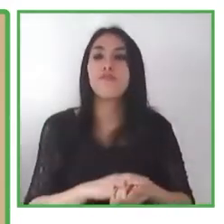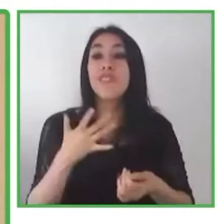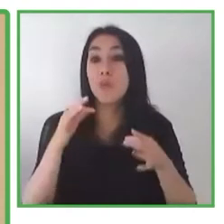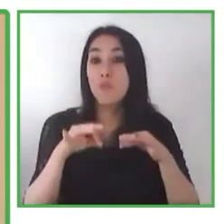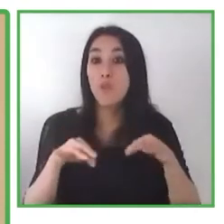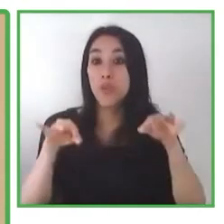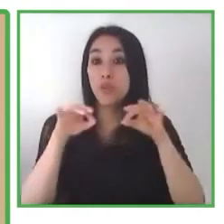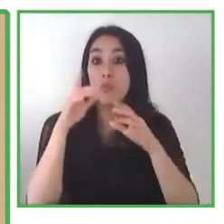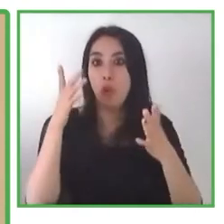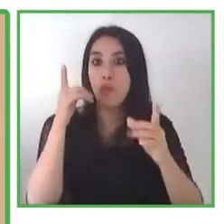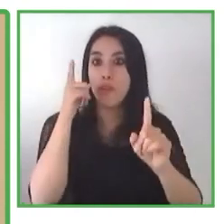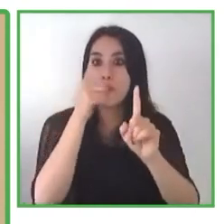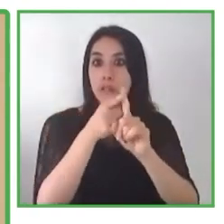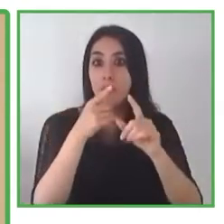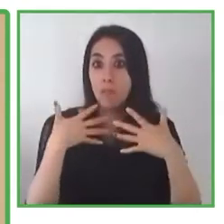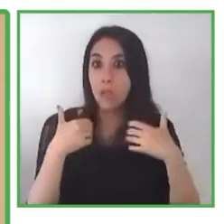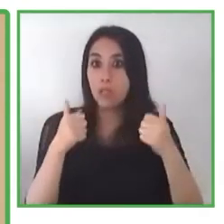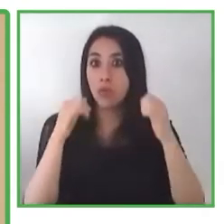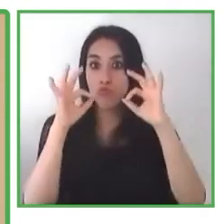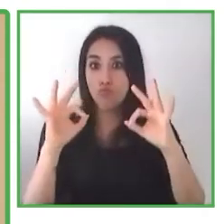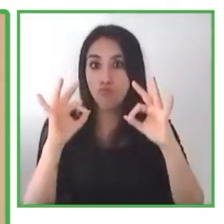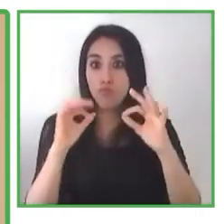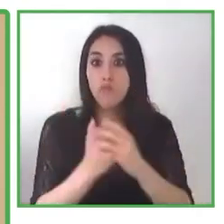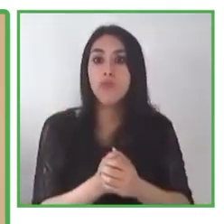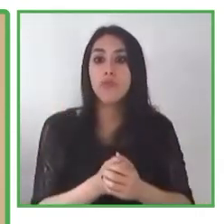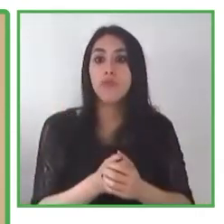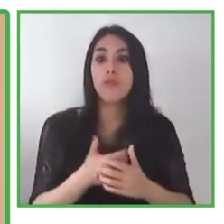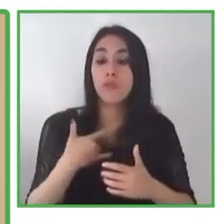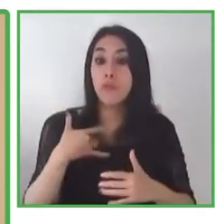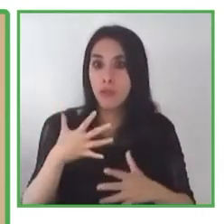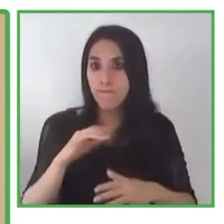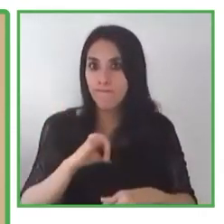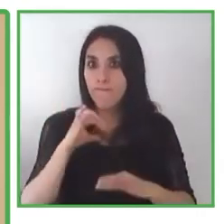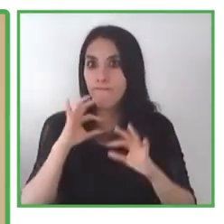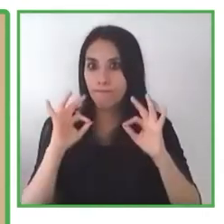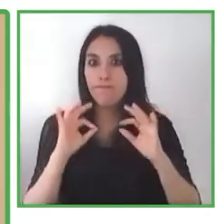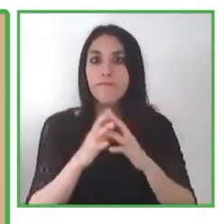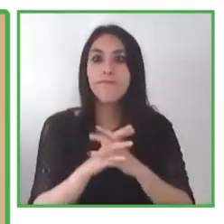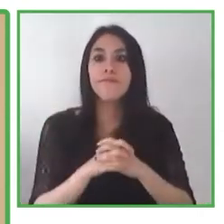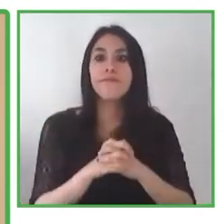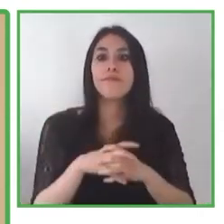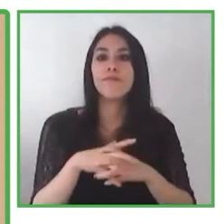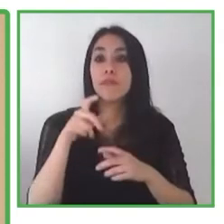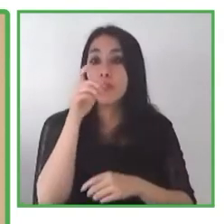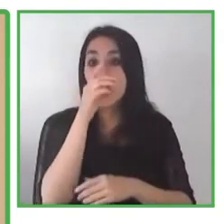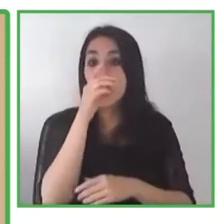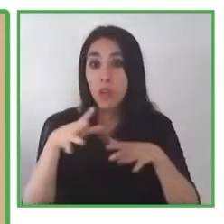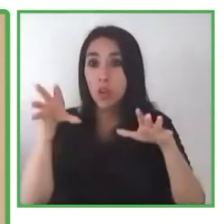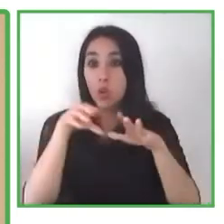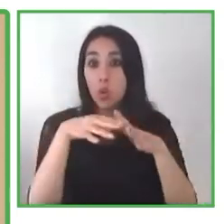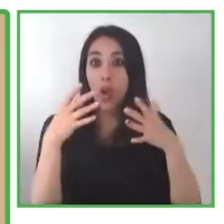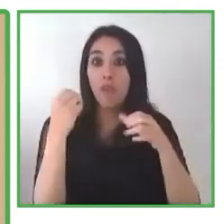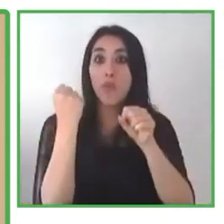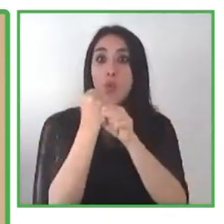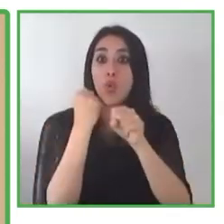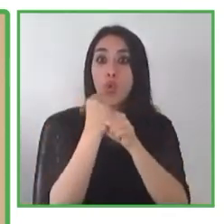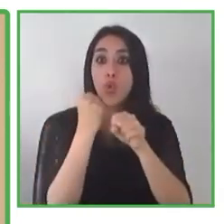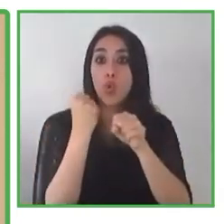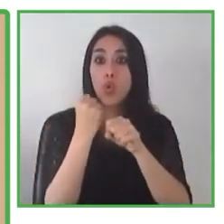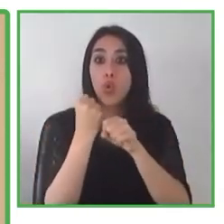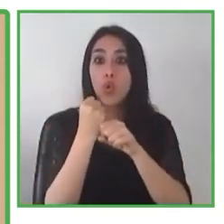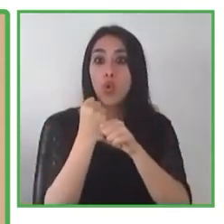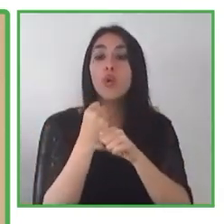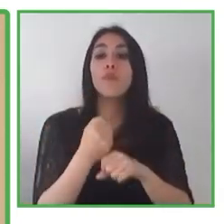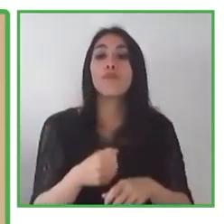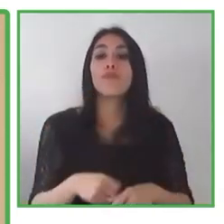empleo, es un derecho fundamental y es esencial para el objetivo del bienestar y la dignidad, incluyendo a las personas con discapacidad, y